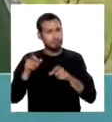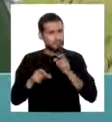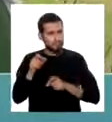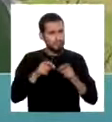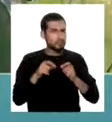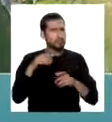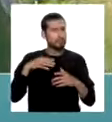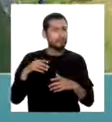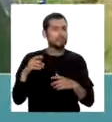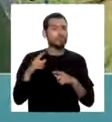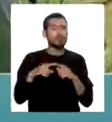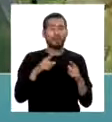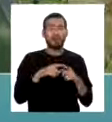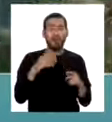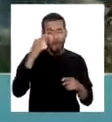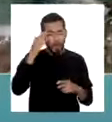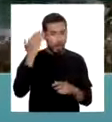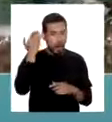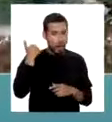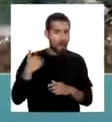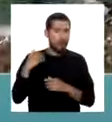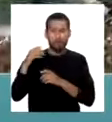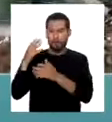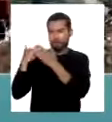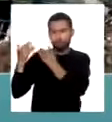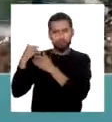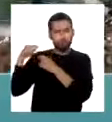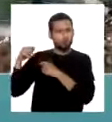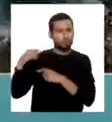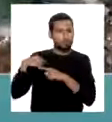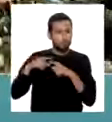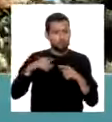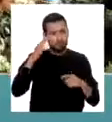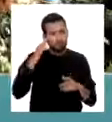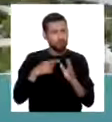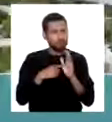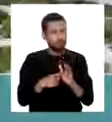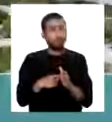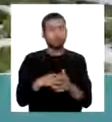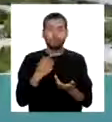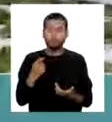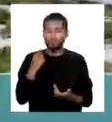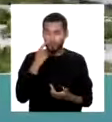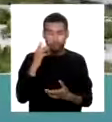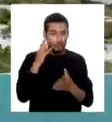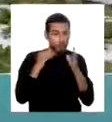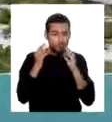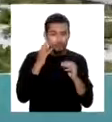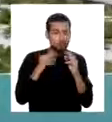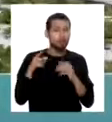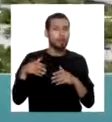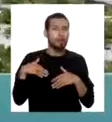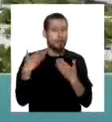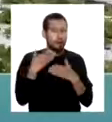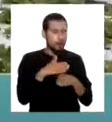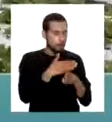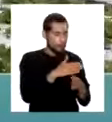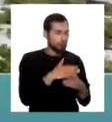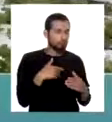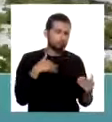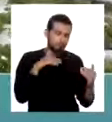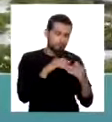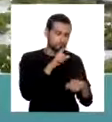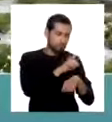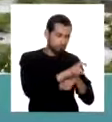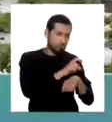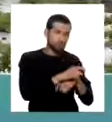agropecuarios o usuarios antiguos del proyecto Jacungüiña que han demostrado que conocen, tienen experiencia y pueden desarrollar la capacitación,